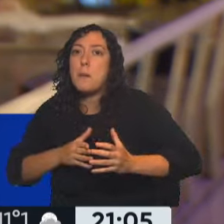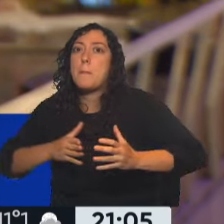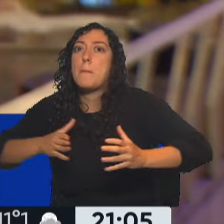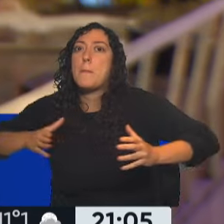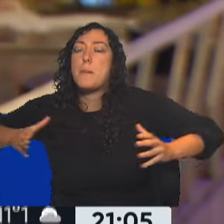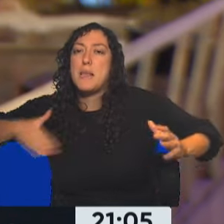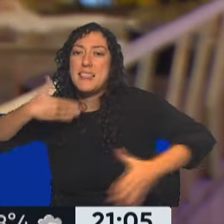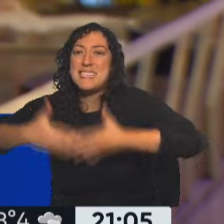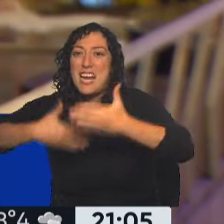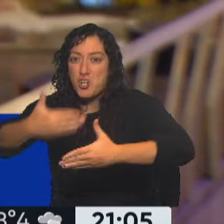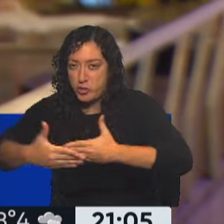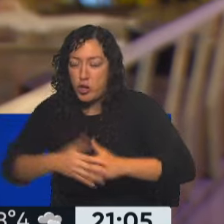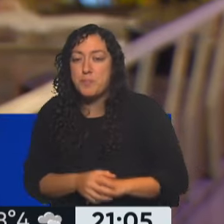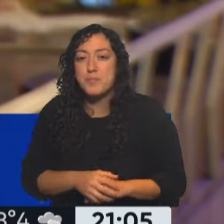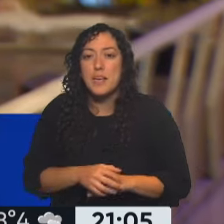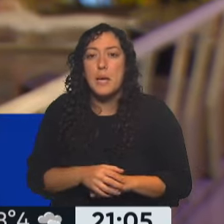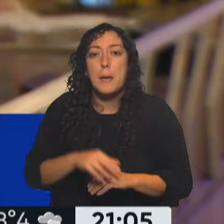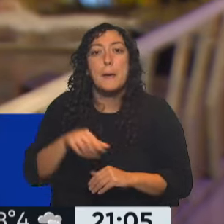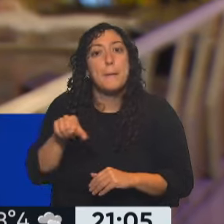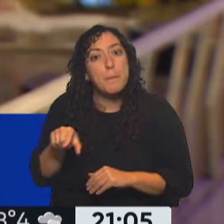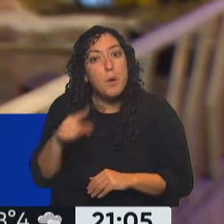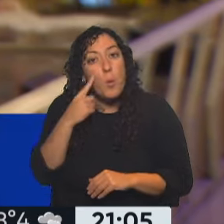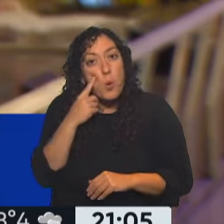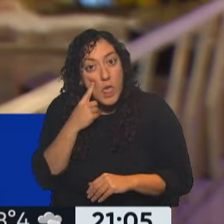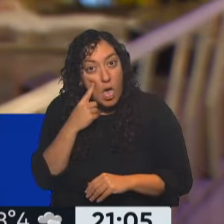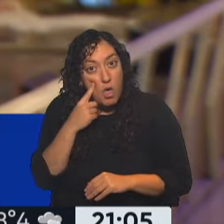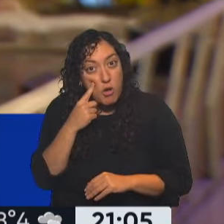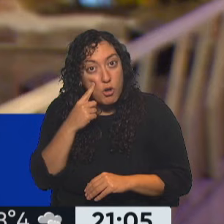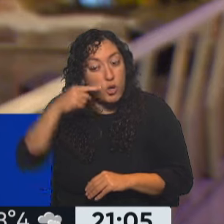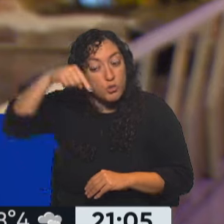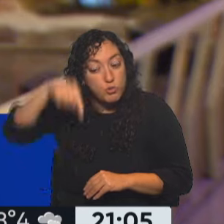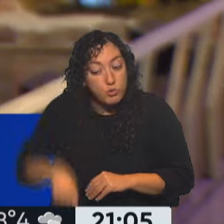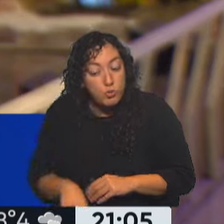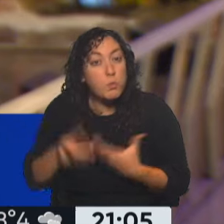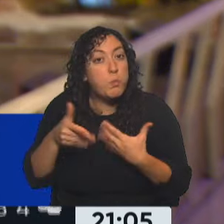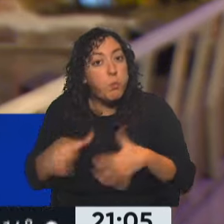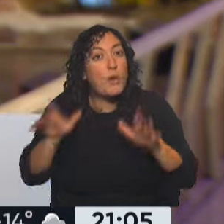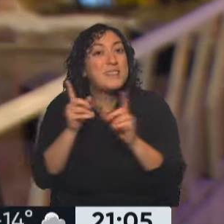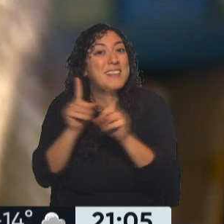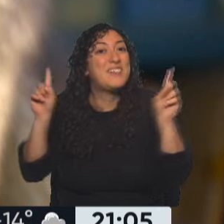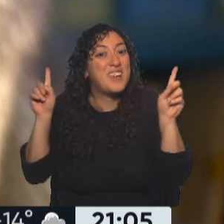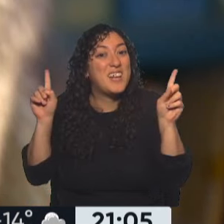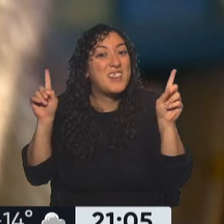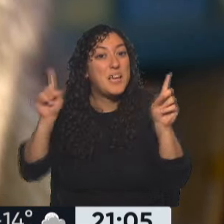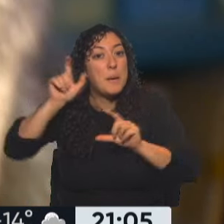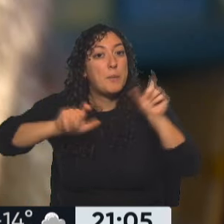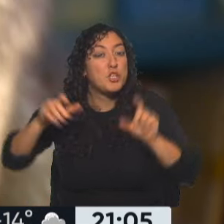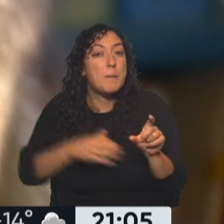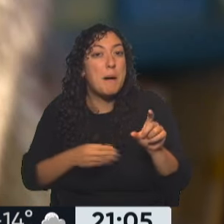estamos diciendo con el Patagomaya es: ojo, en el hemisferio sur tal vez hay una historia diferente, porque los mamíferos empiezan a crecer